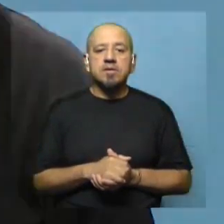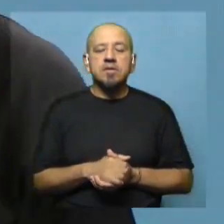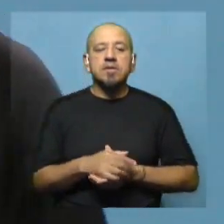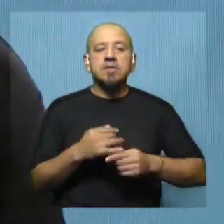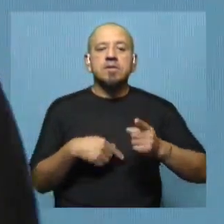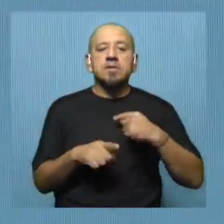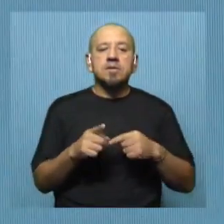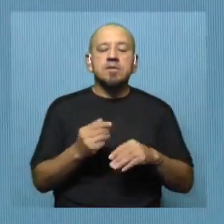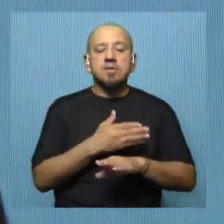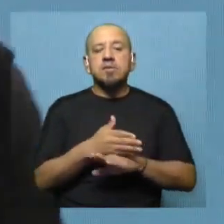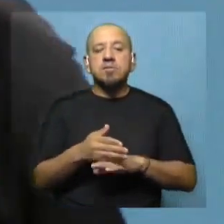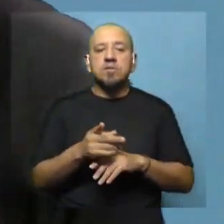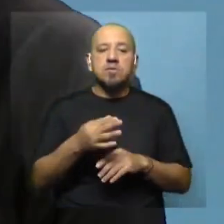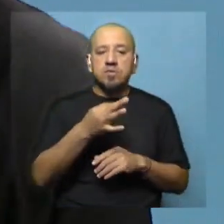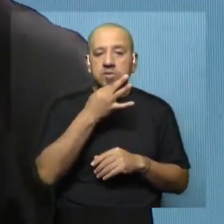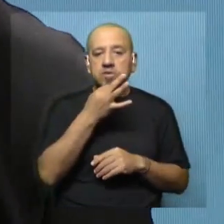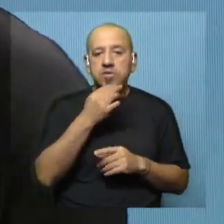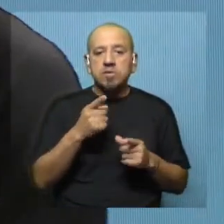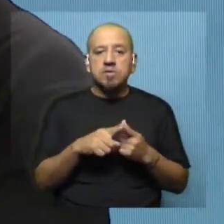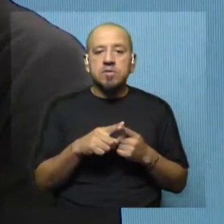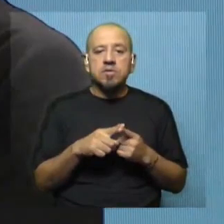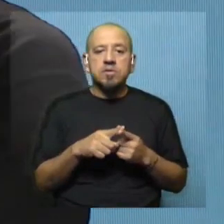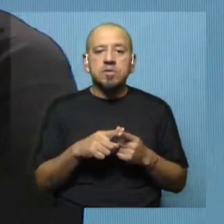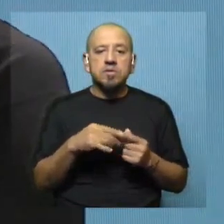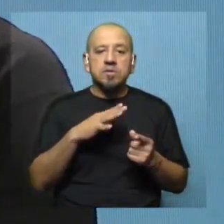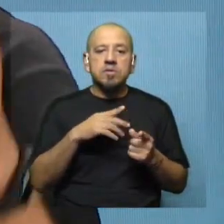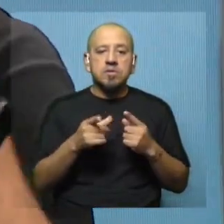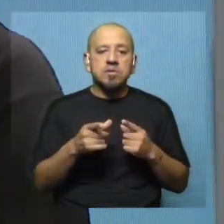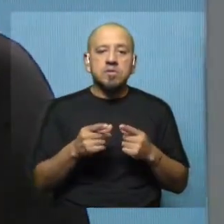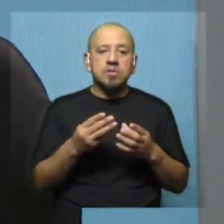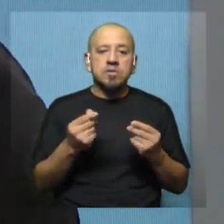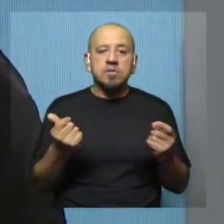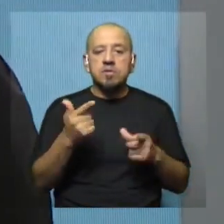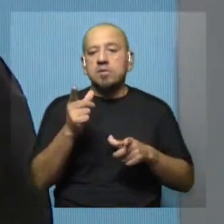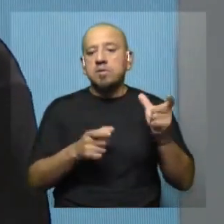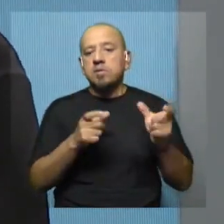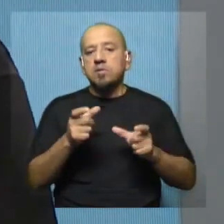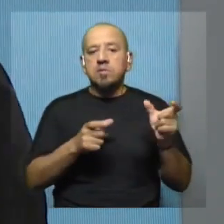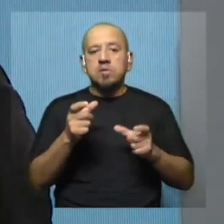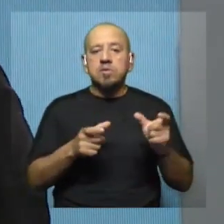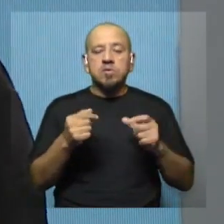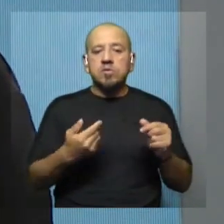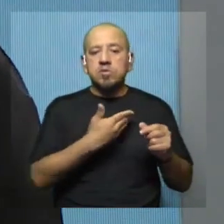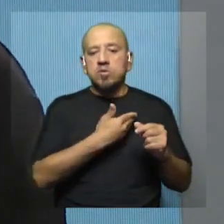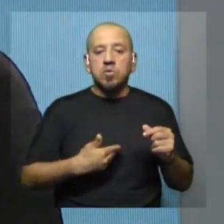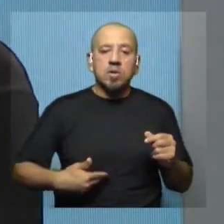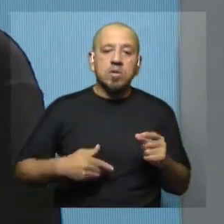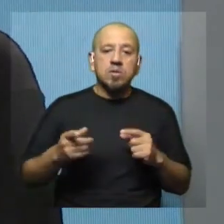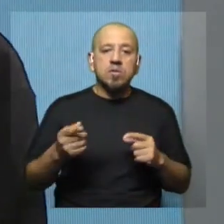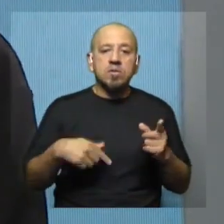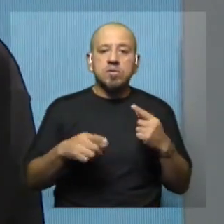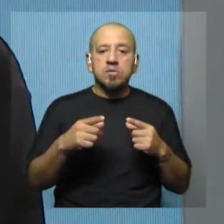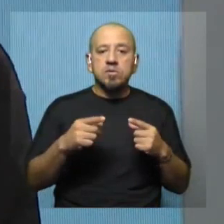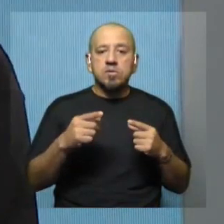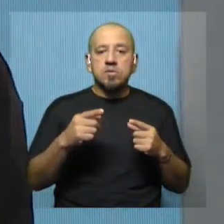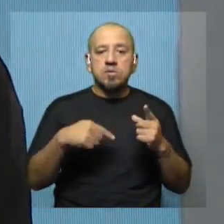Todo lo que pasó después es un chiste raro lo que pasó. Claro. Y después ha pasado eso, la desaparición de gente en distintos gobiernos, que los retratos,